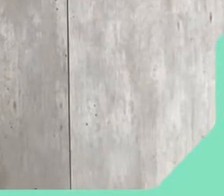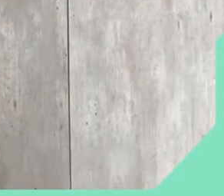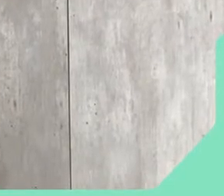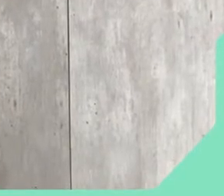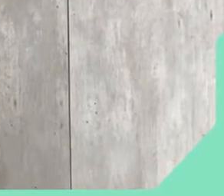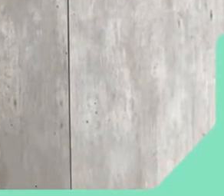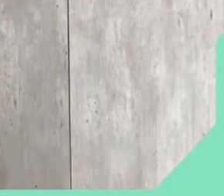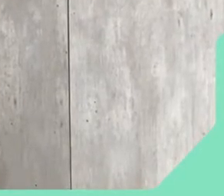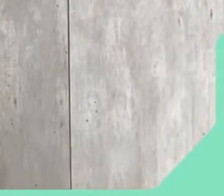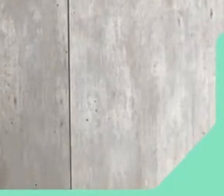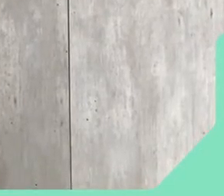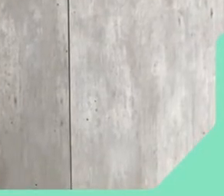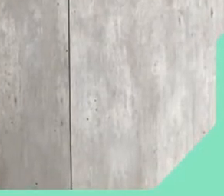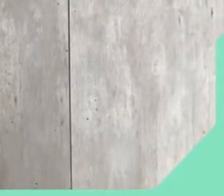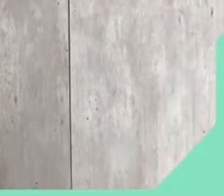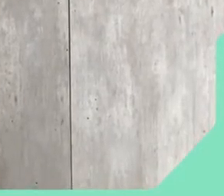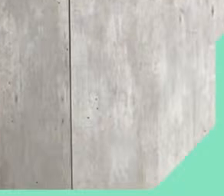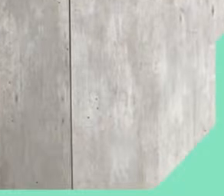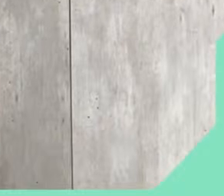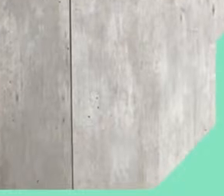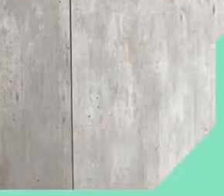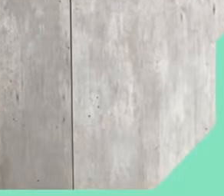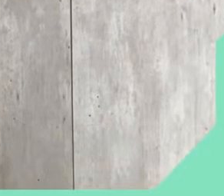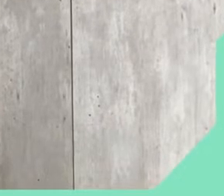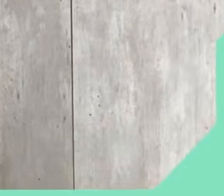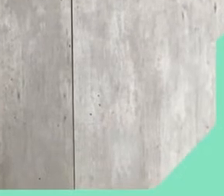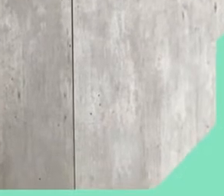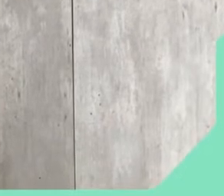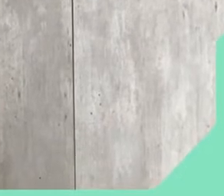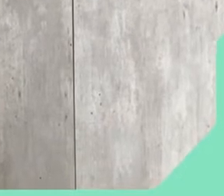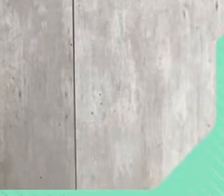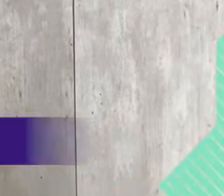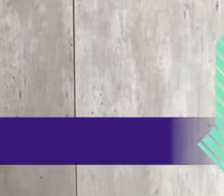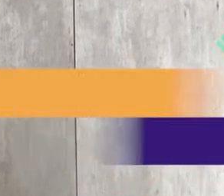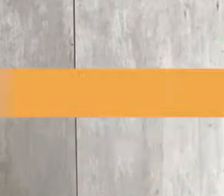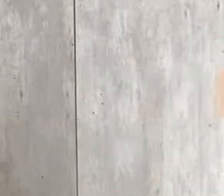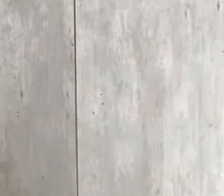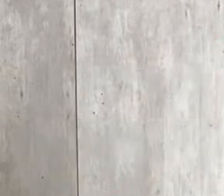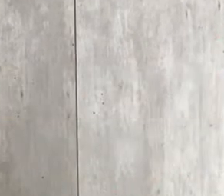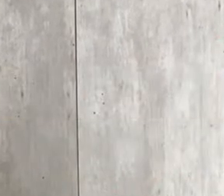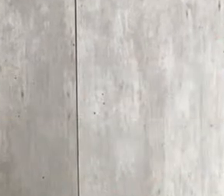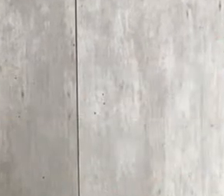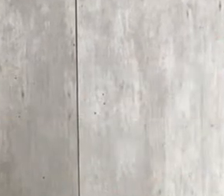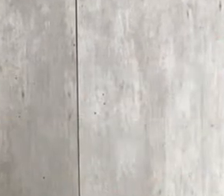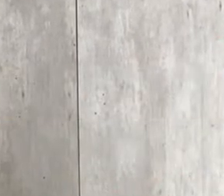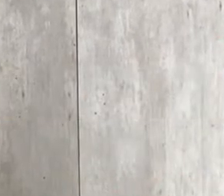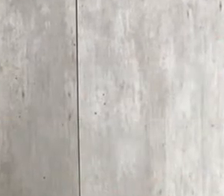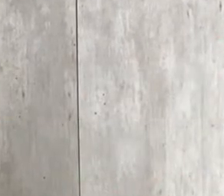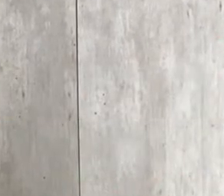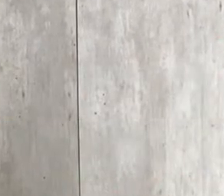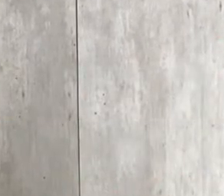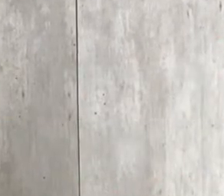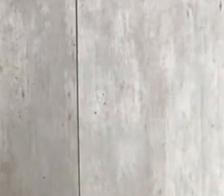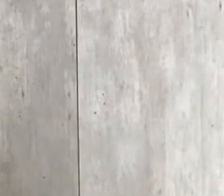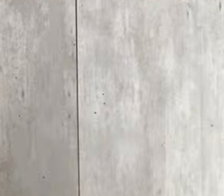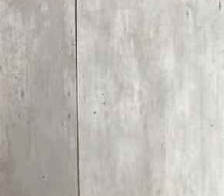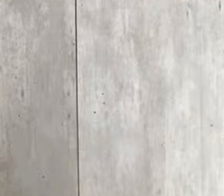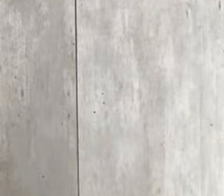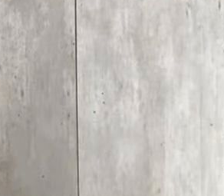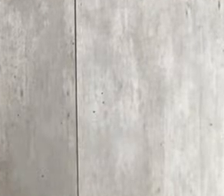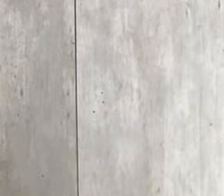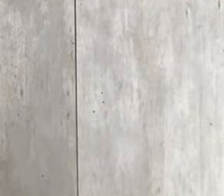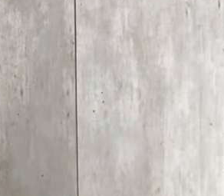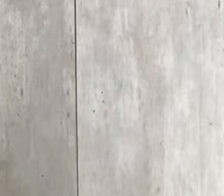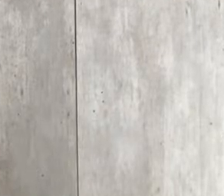universidad conozca todas las carreras que ofrece la Universidad Nacional del Nordeste. Además, tendrás la oportunidad de